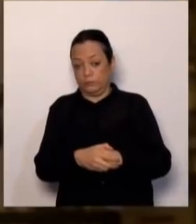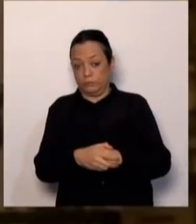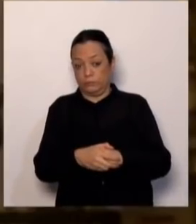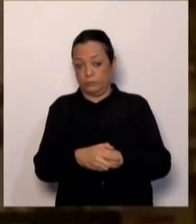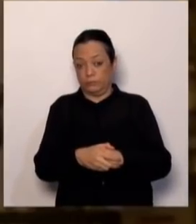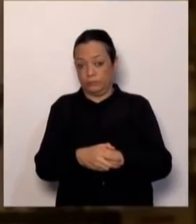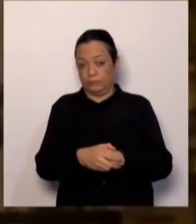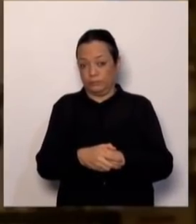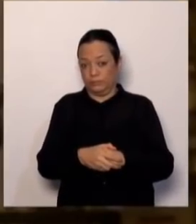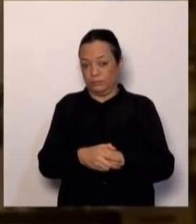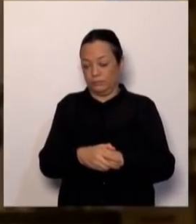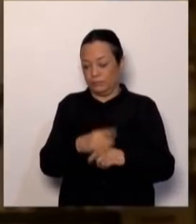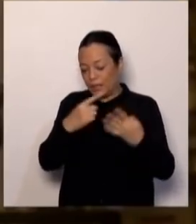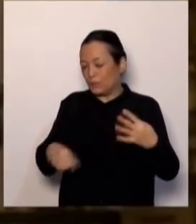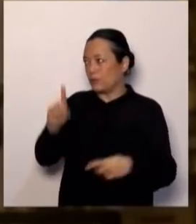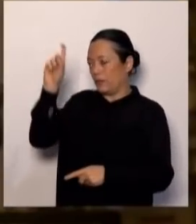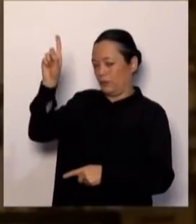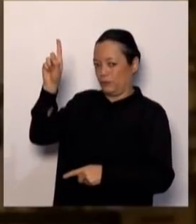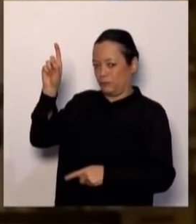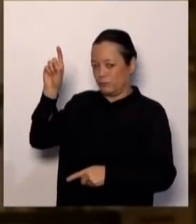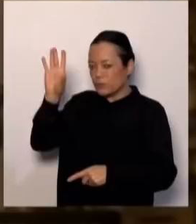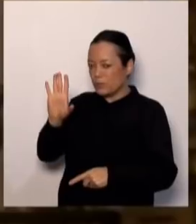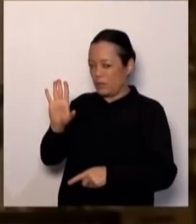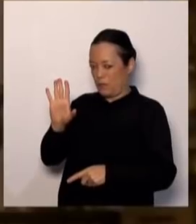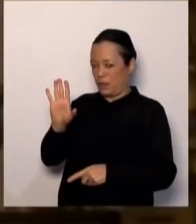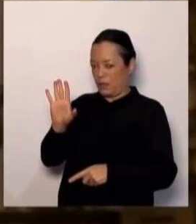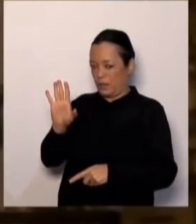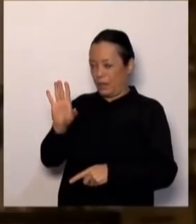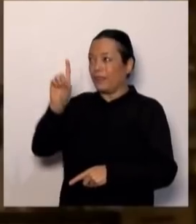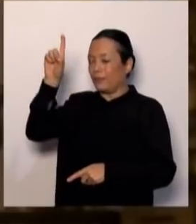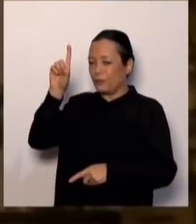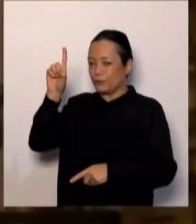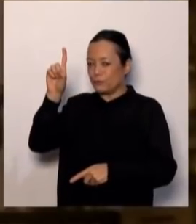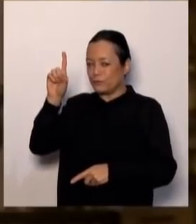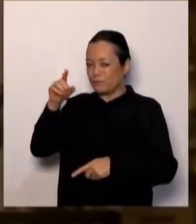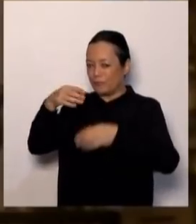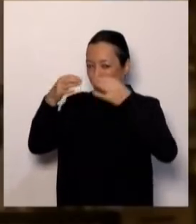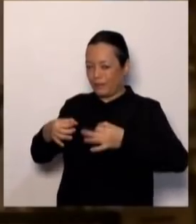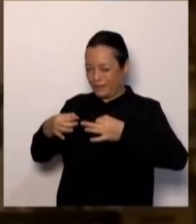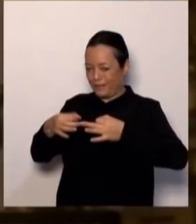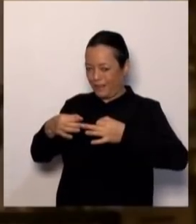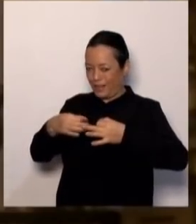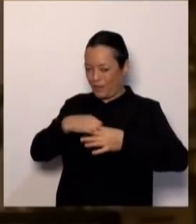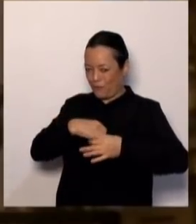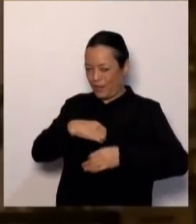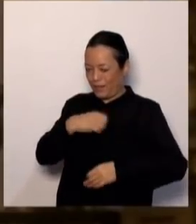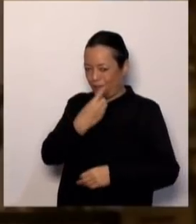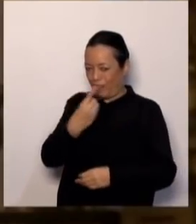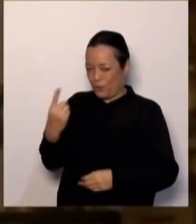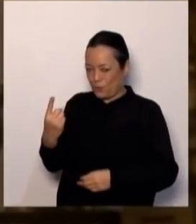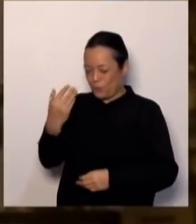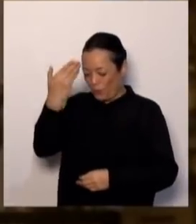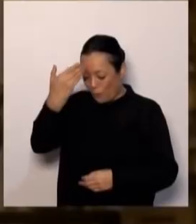lo que es de Dios. Porque de Dios es la dignidad de cada ser humano. Por ser